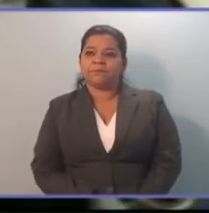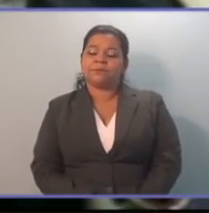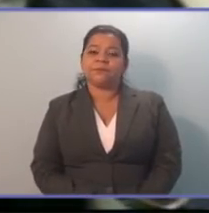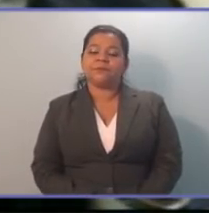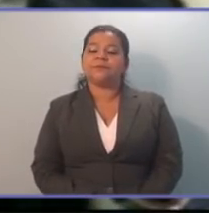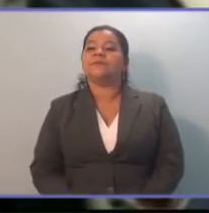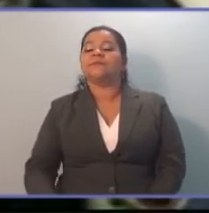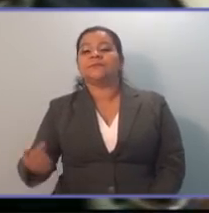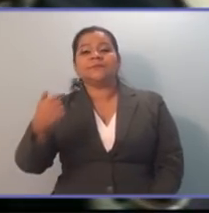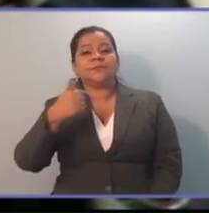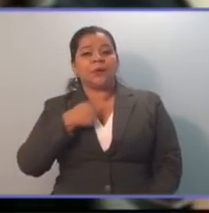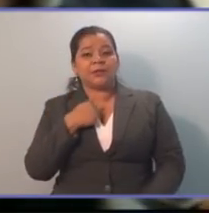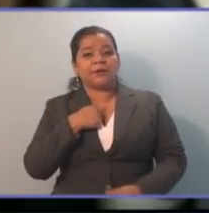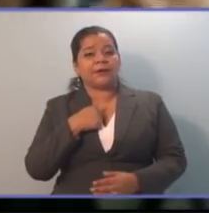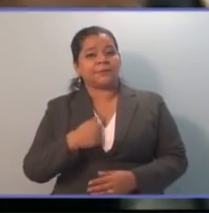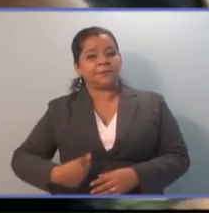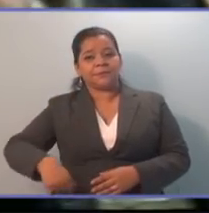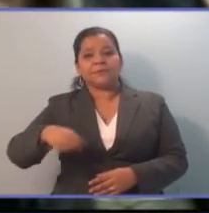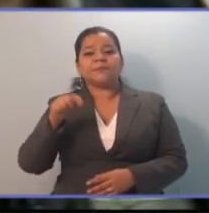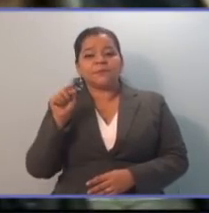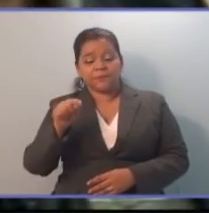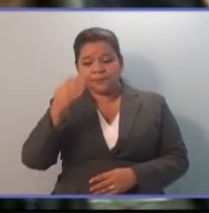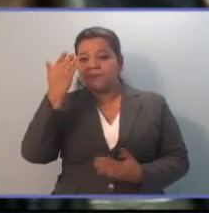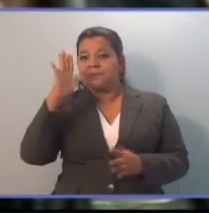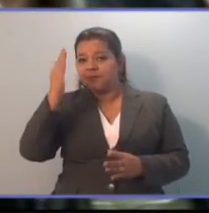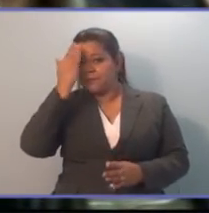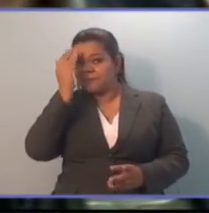Usted perfectamente sabe que